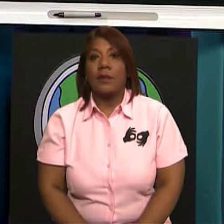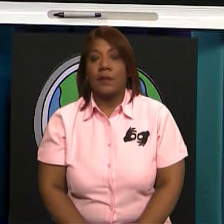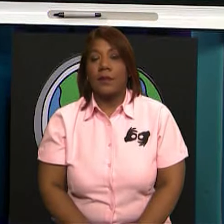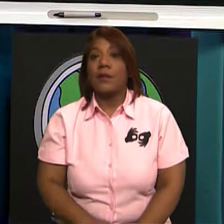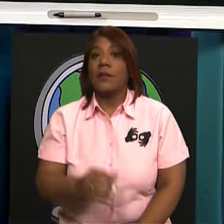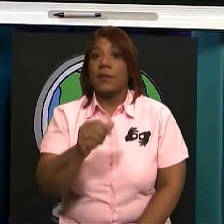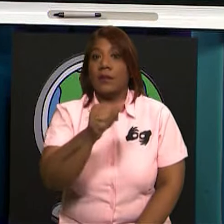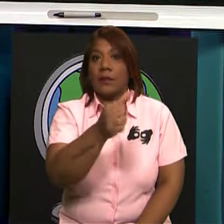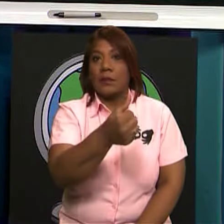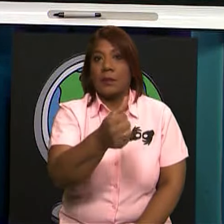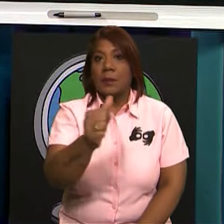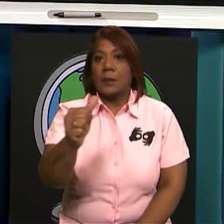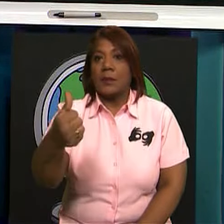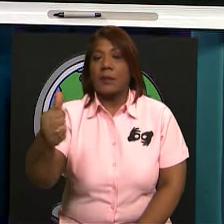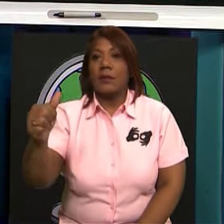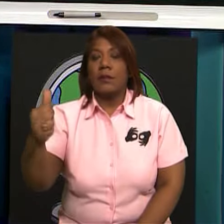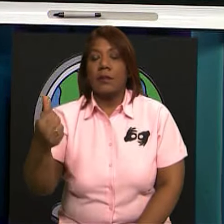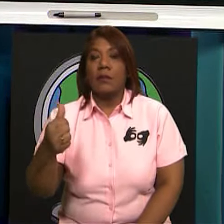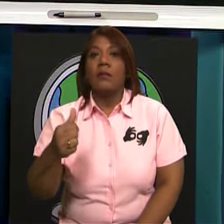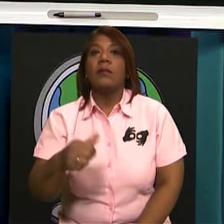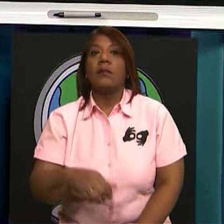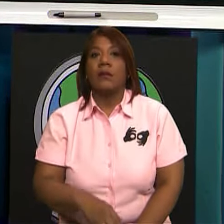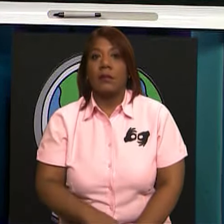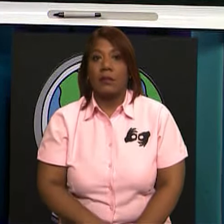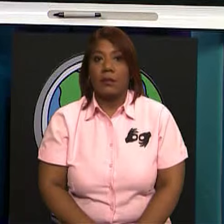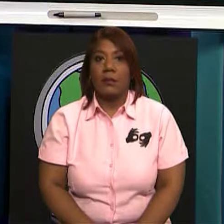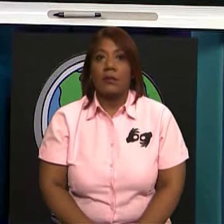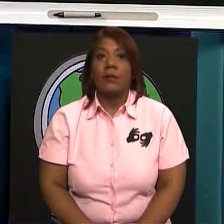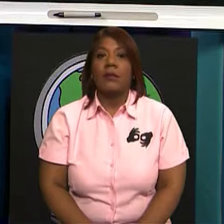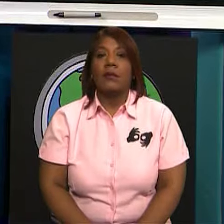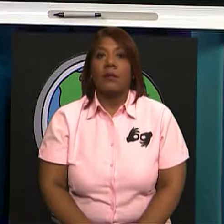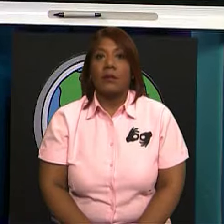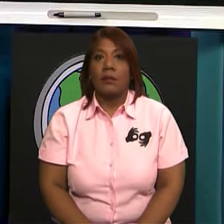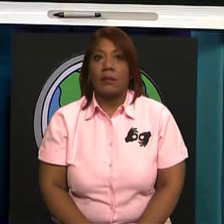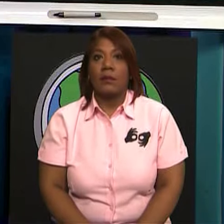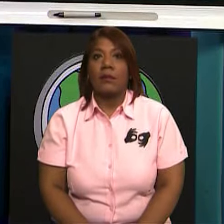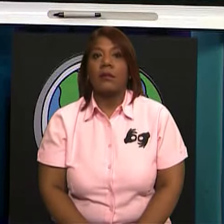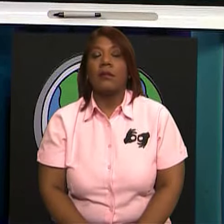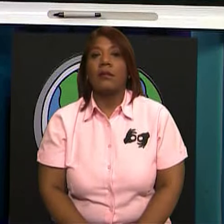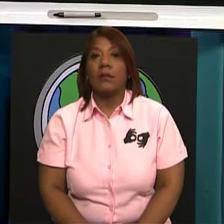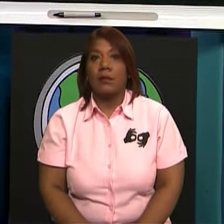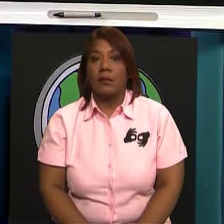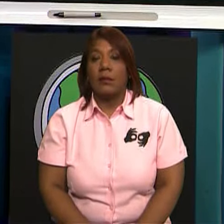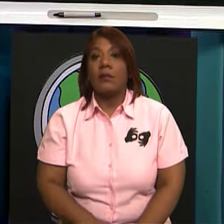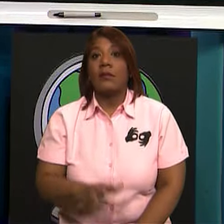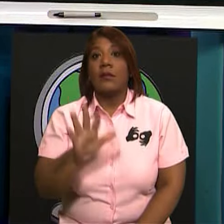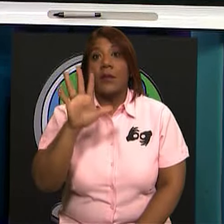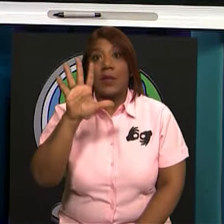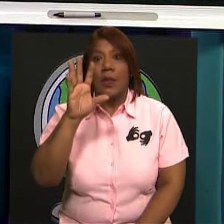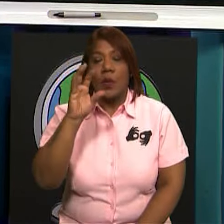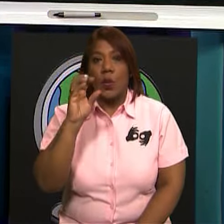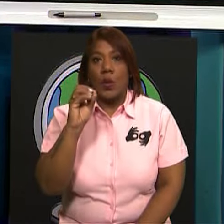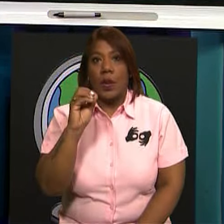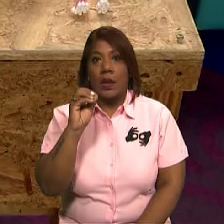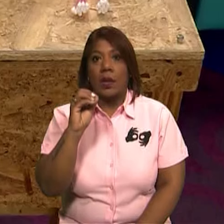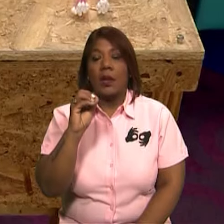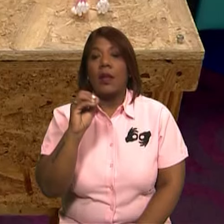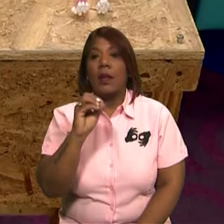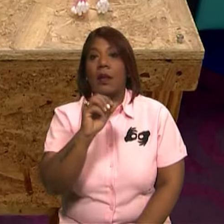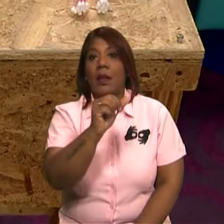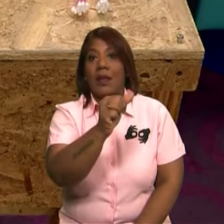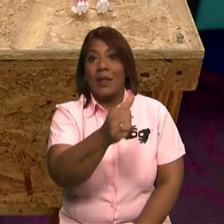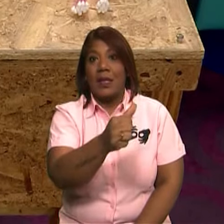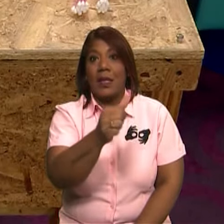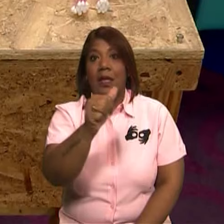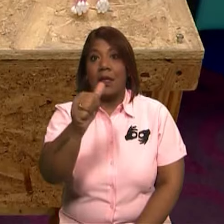5 recipientes tengo que los puedo descomponer en 5 decenas, porque he logrado poner una